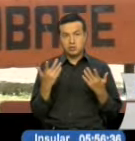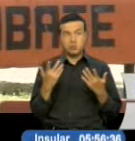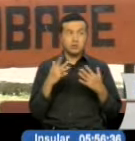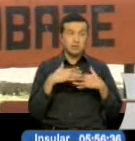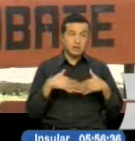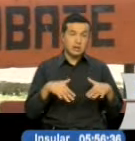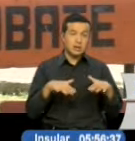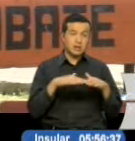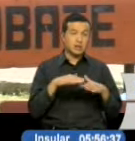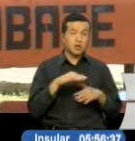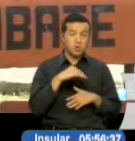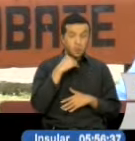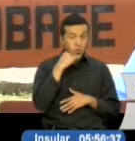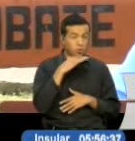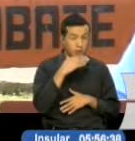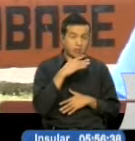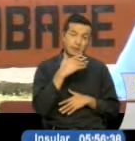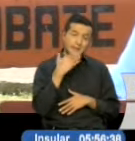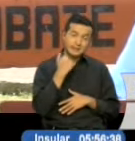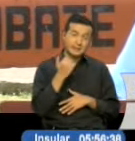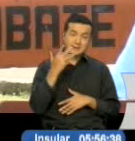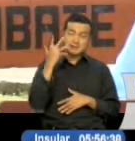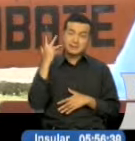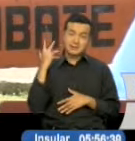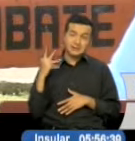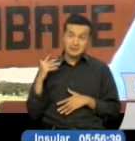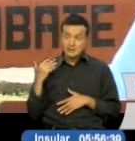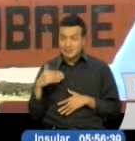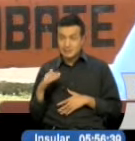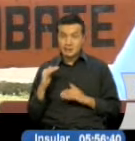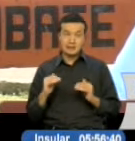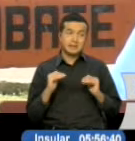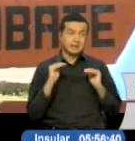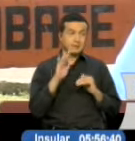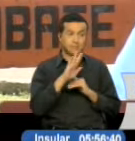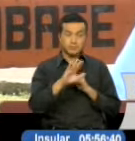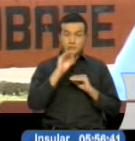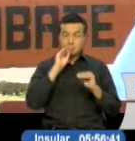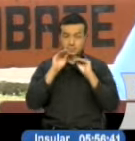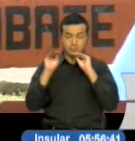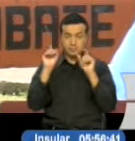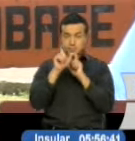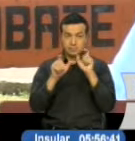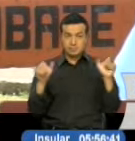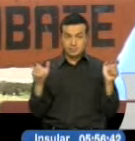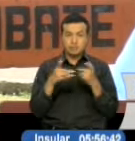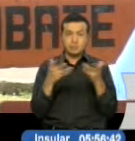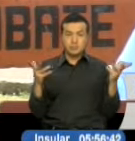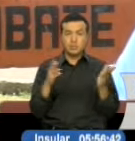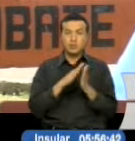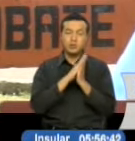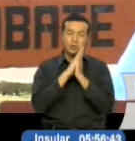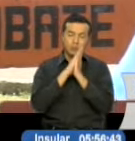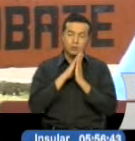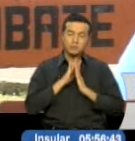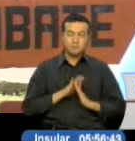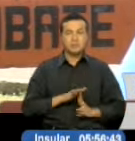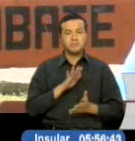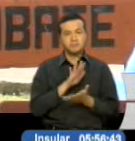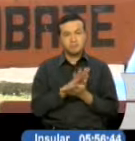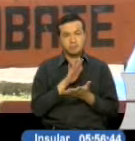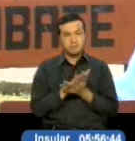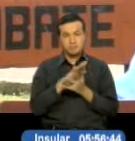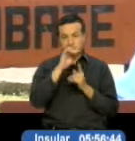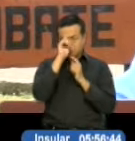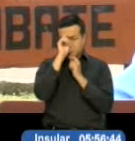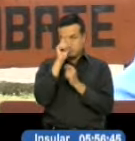cómodos, pero por lo menos son mejores de lo que han tenido, para que puedan también tener un descanso agradable y